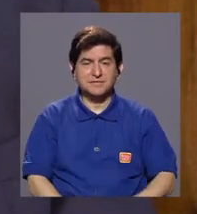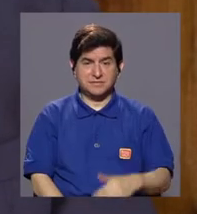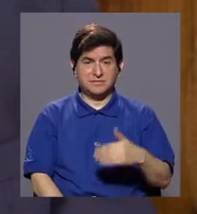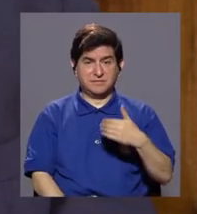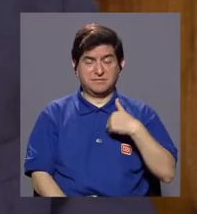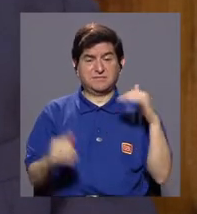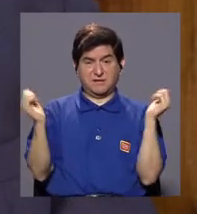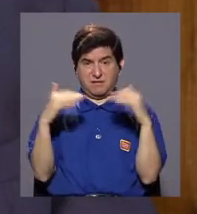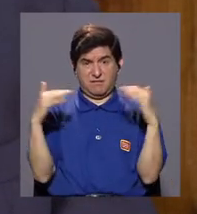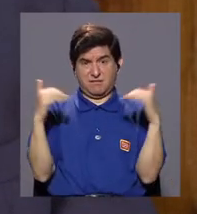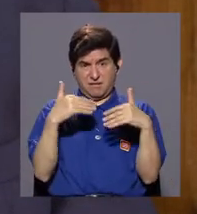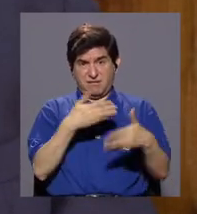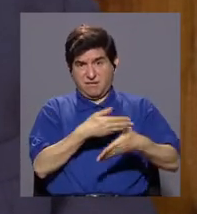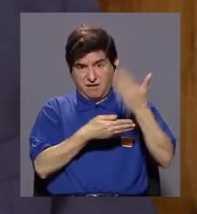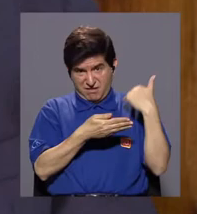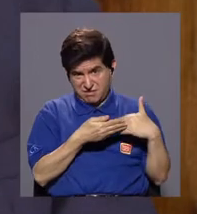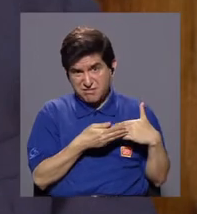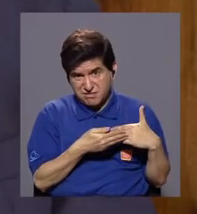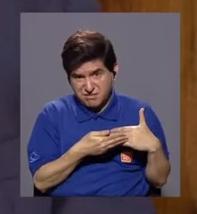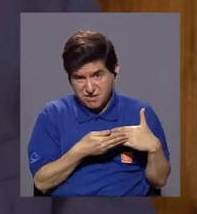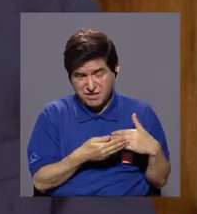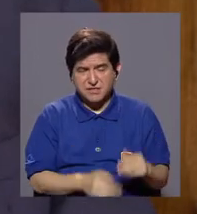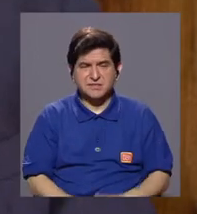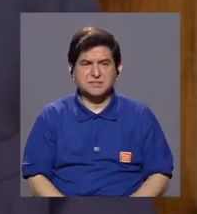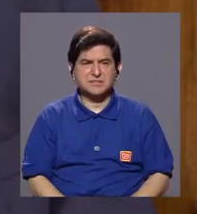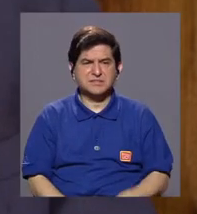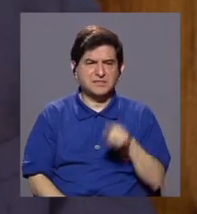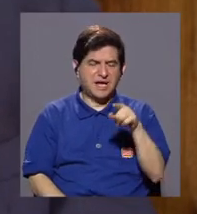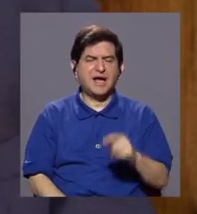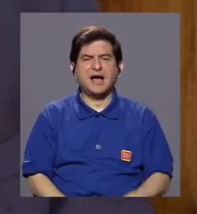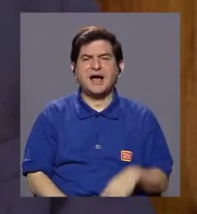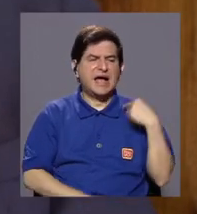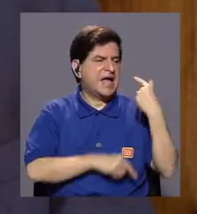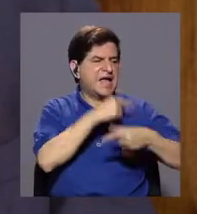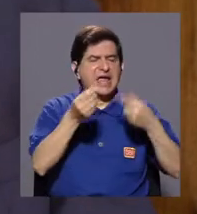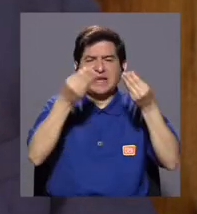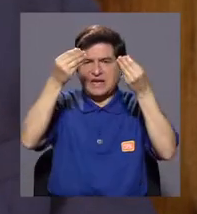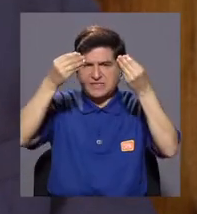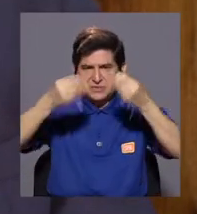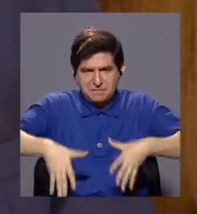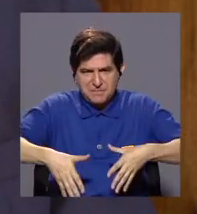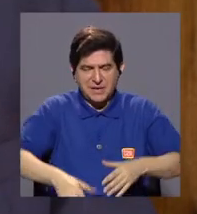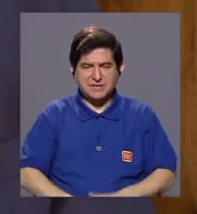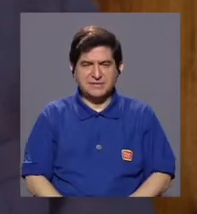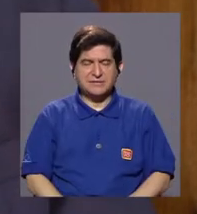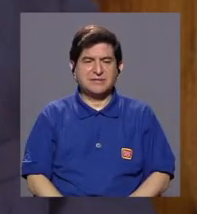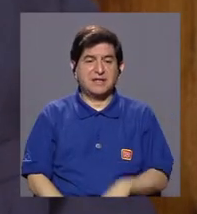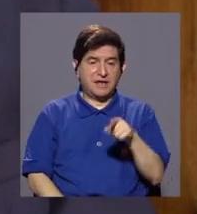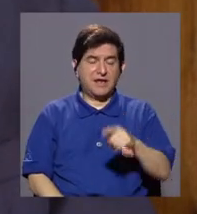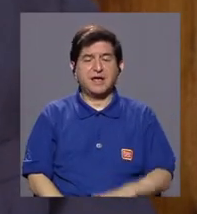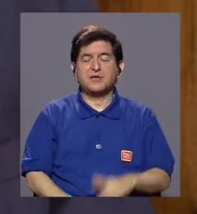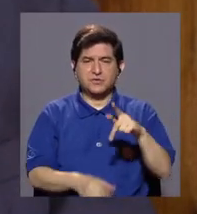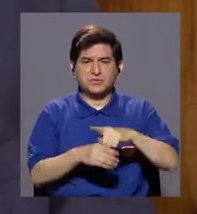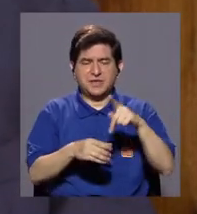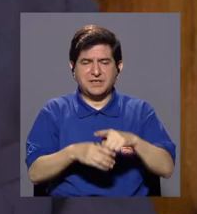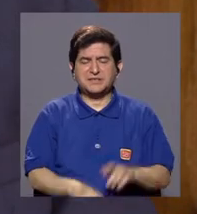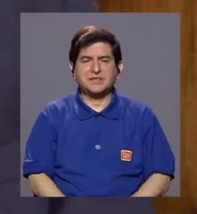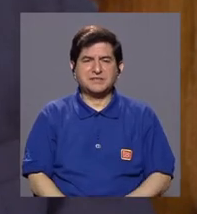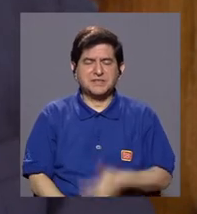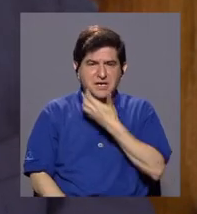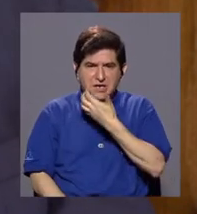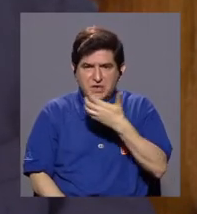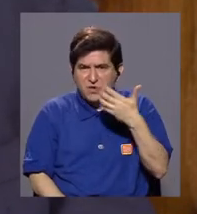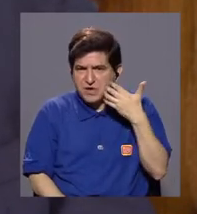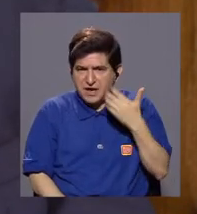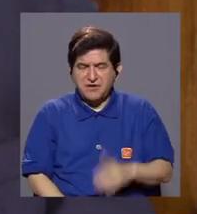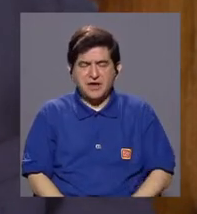que tuvieron guerra, hay una generación perdida que estaba con las guerrillas marxistas o que estaba con